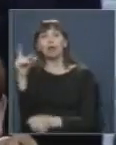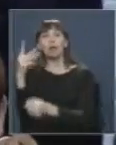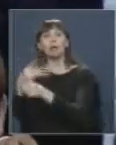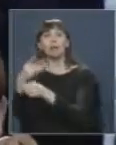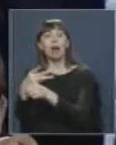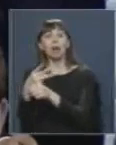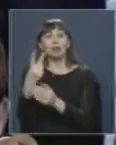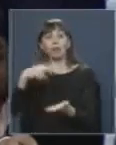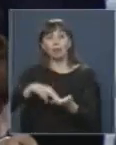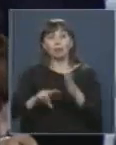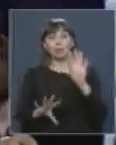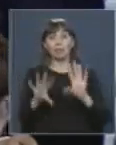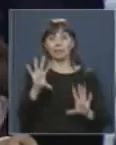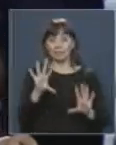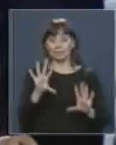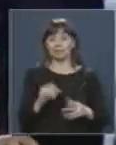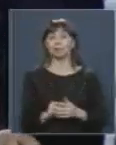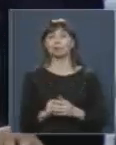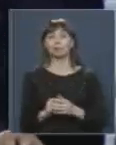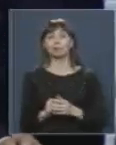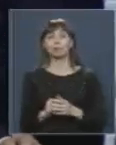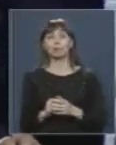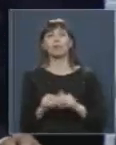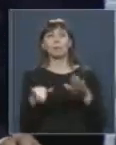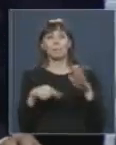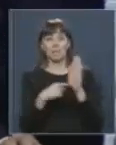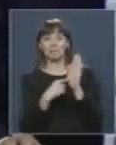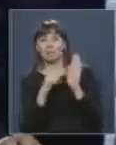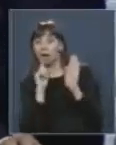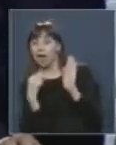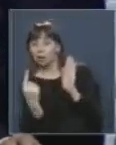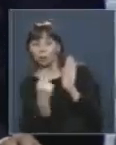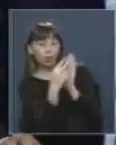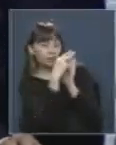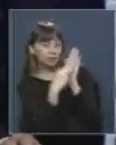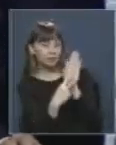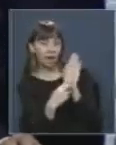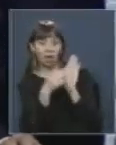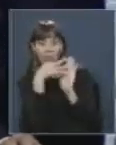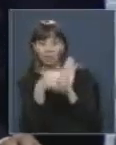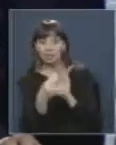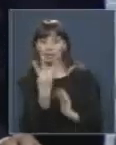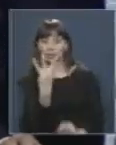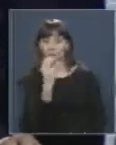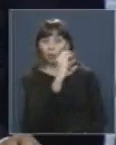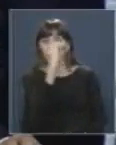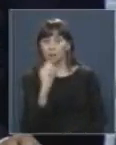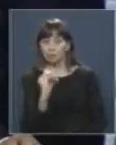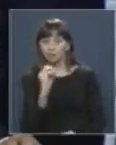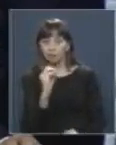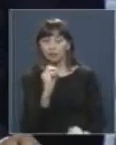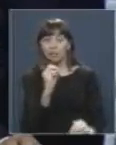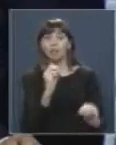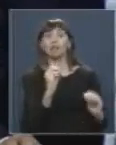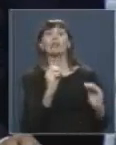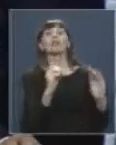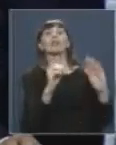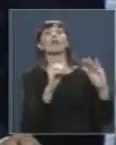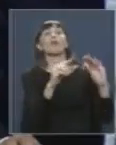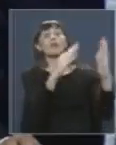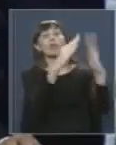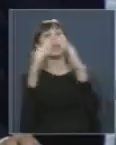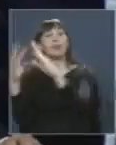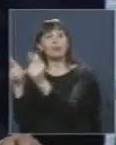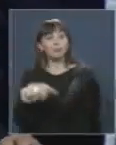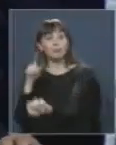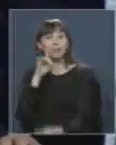2015. Por otro lado, la misma encuesta indica que el 40% de los hogares de Chile tiene al menos un